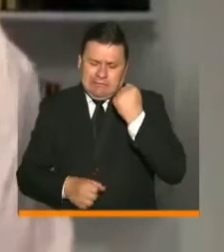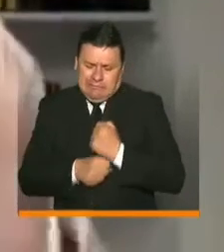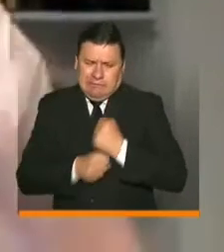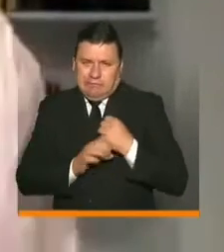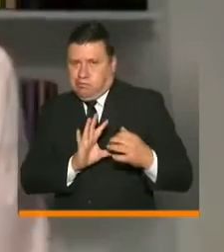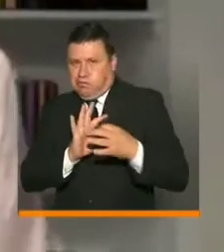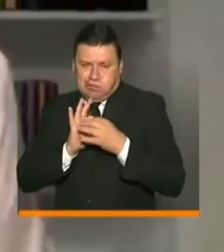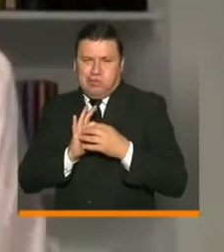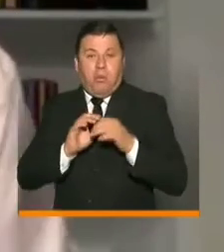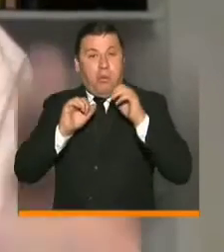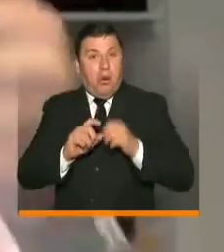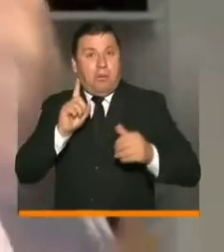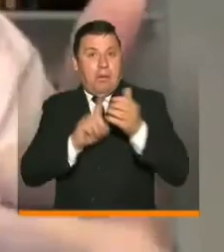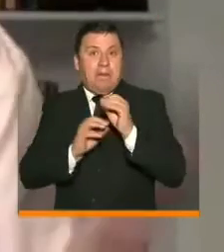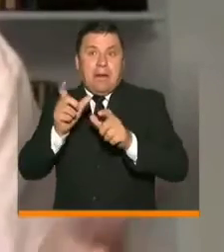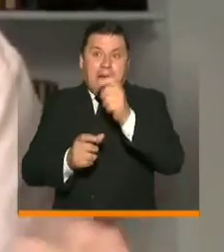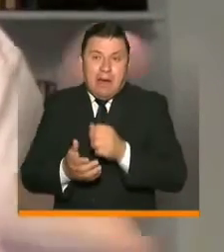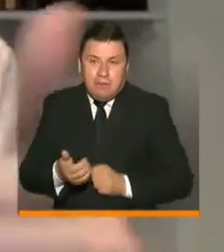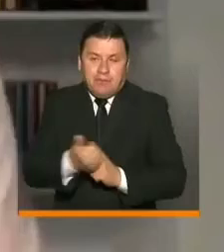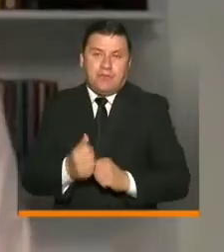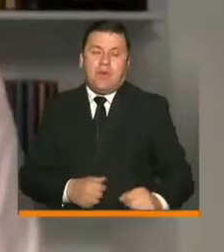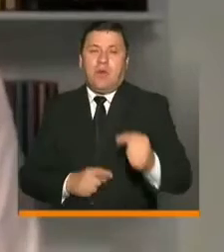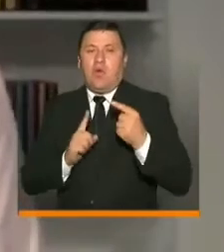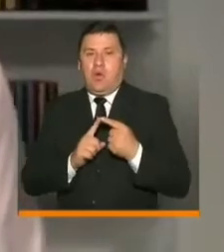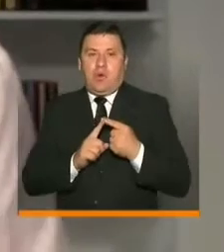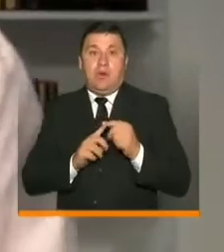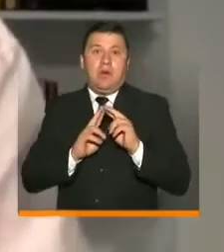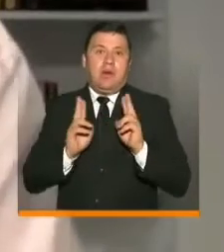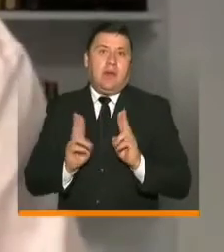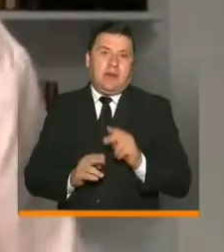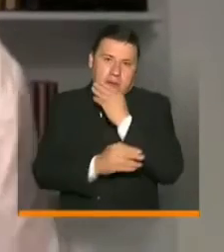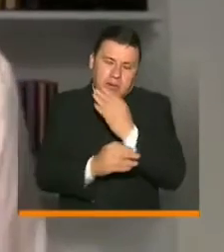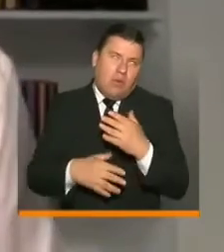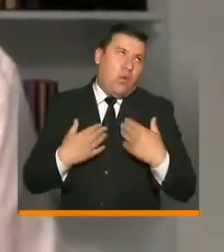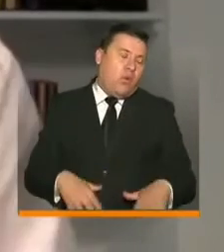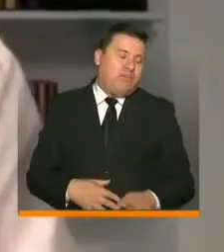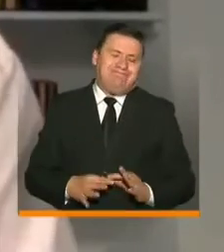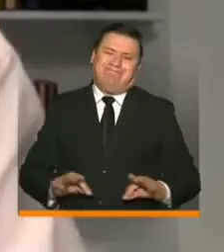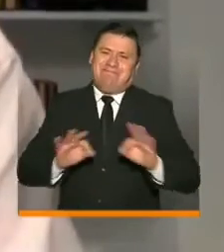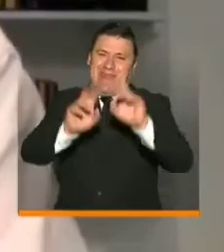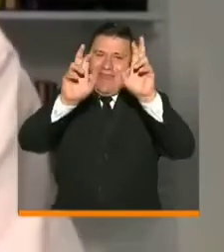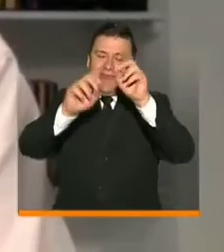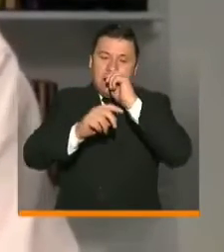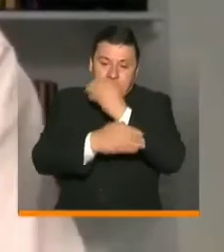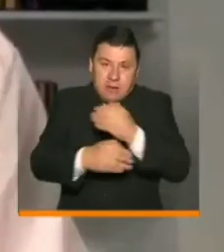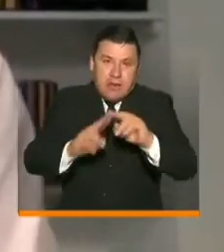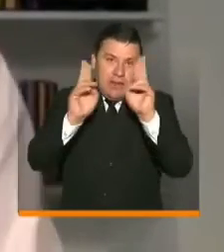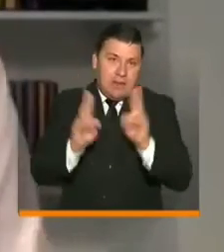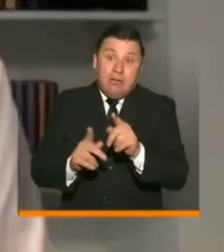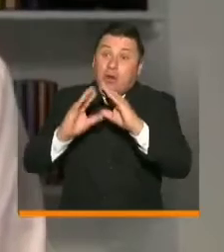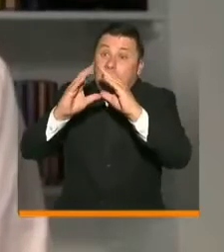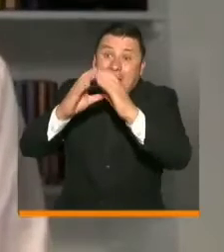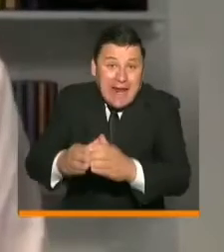para cofinanciar y para poder llegarle a más gente. Número 1, el internet para los niños. Es supremamente importante que si los niños no van a estar en